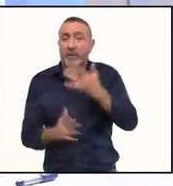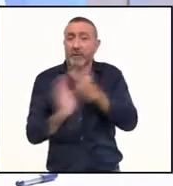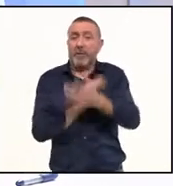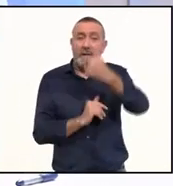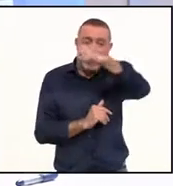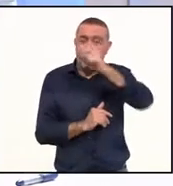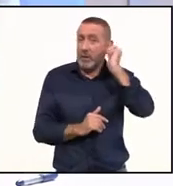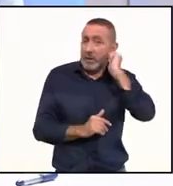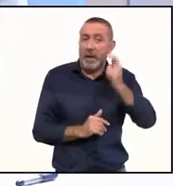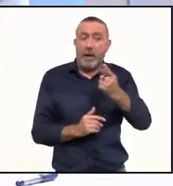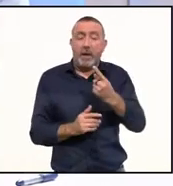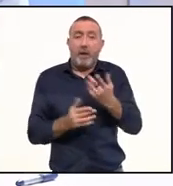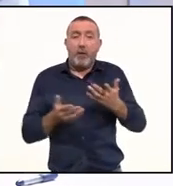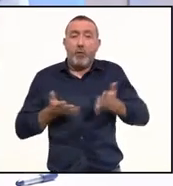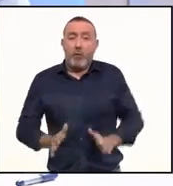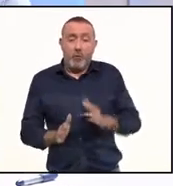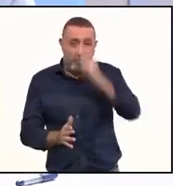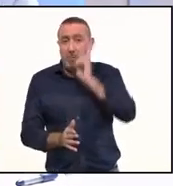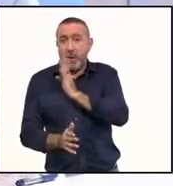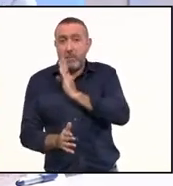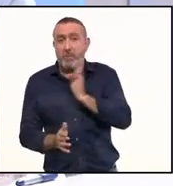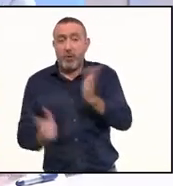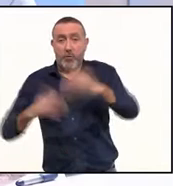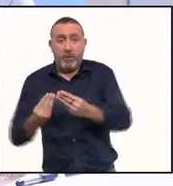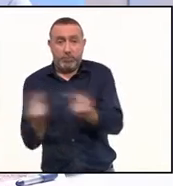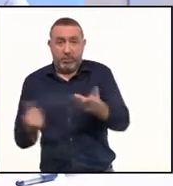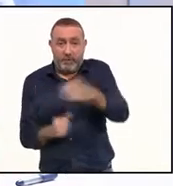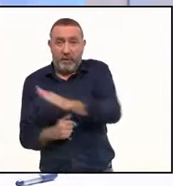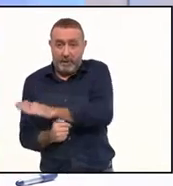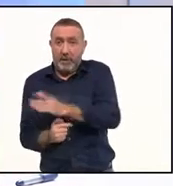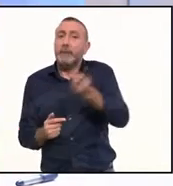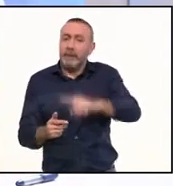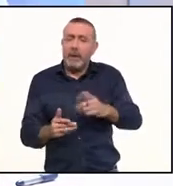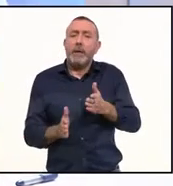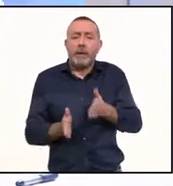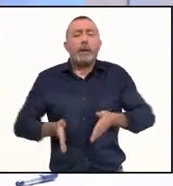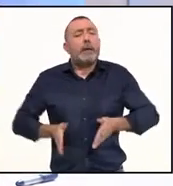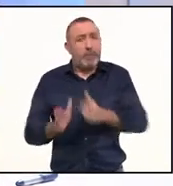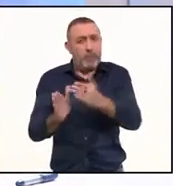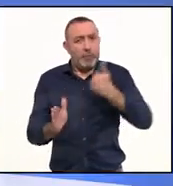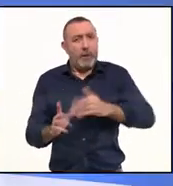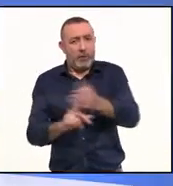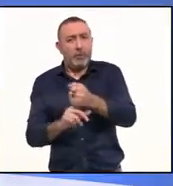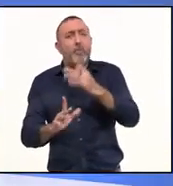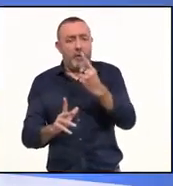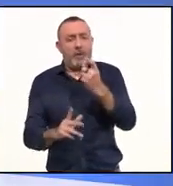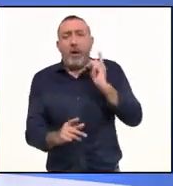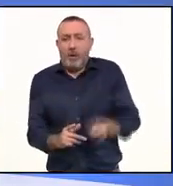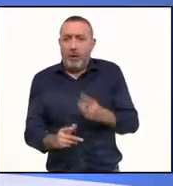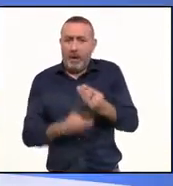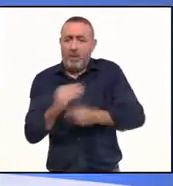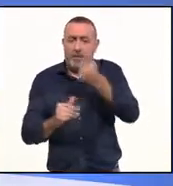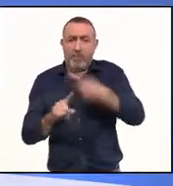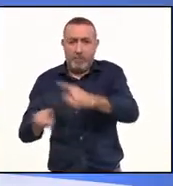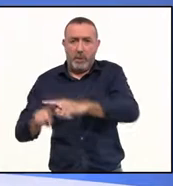huérfana que también asesinada de lo que el camino que se ha recorrido pero también de todo lo que nos queda por hacer hay una parte de todo esto